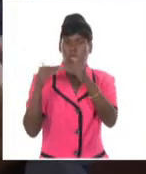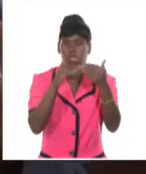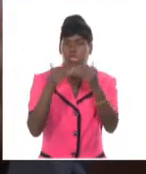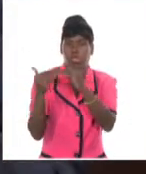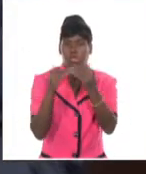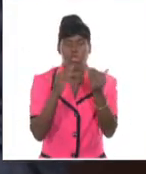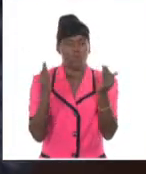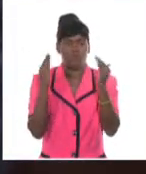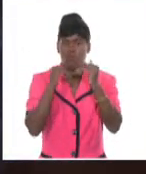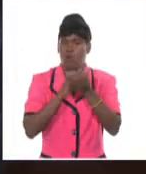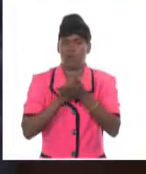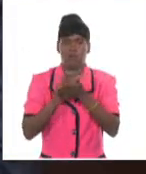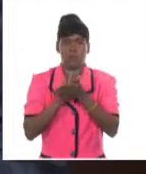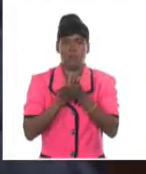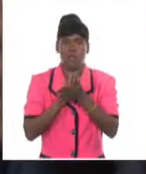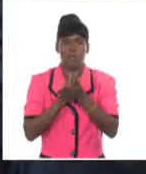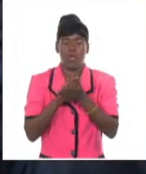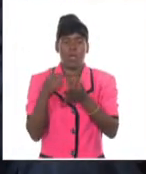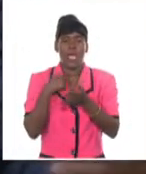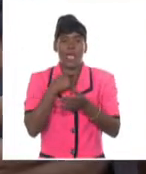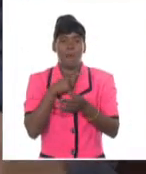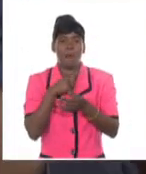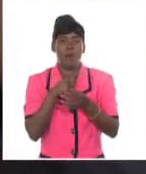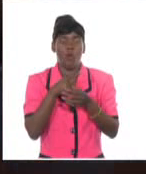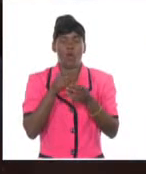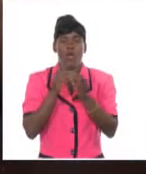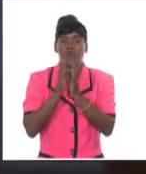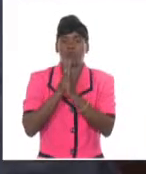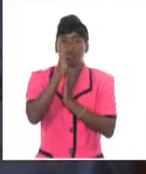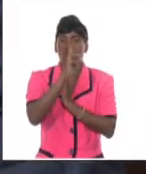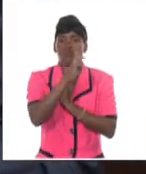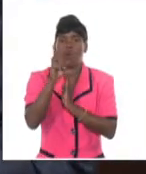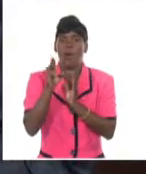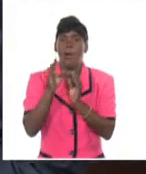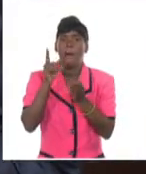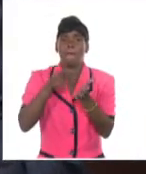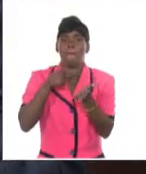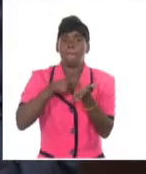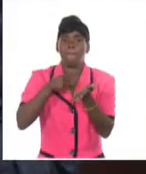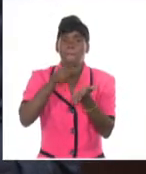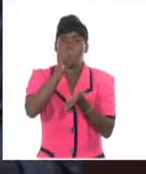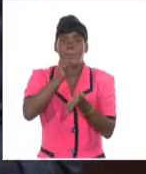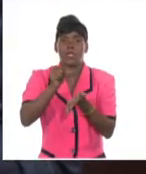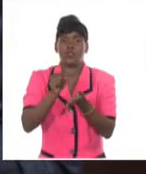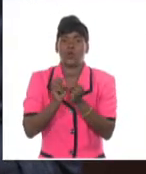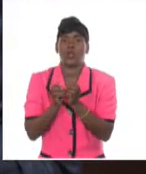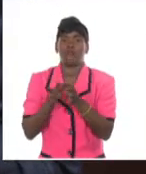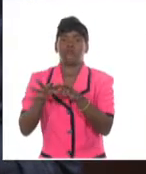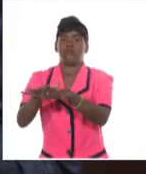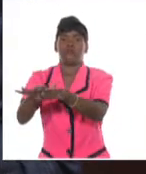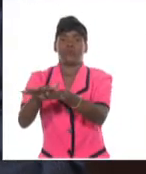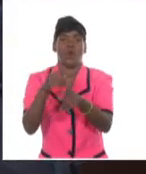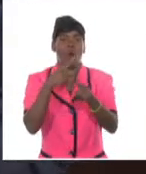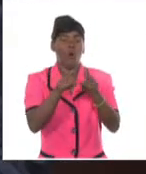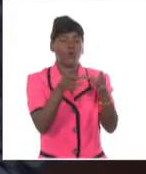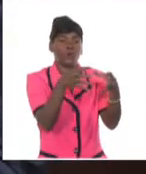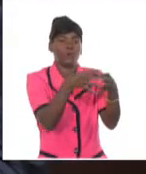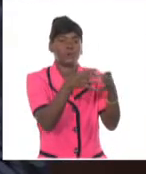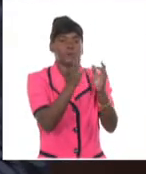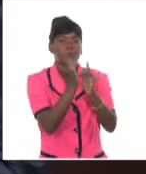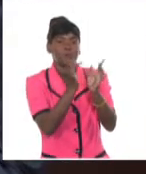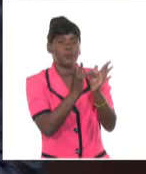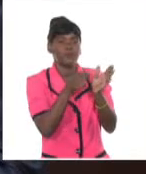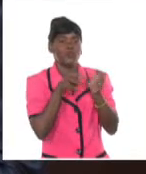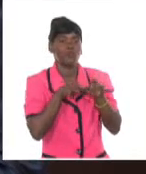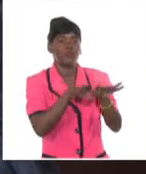Nosotros no tenemos iglesias de blancos, iglesias de negros, iglesias de segmentadas. Estamos